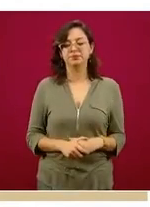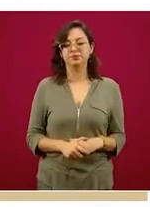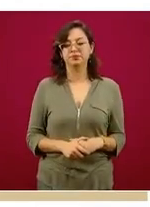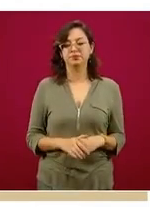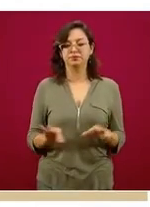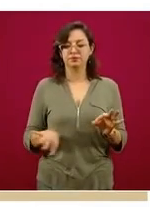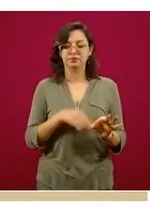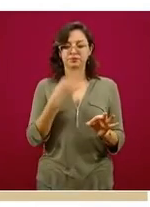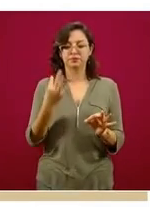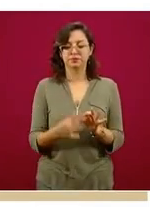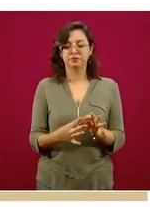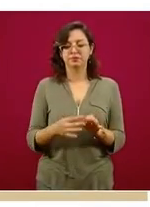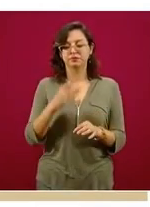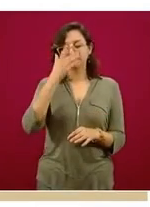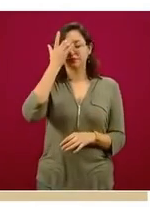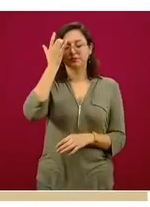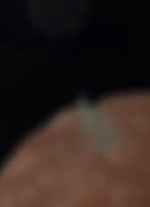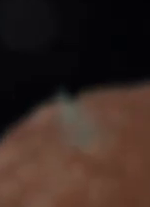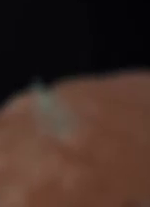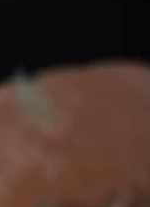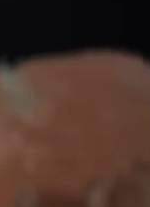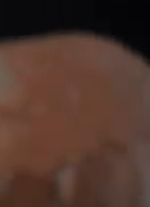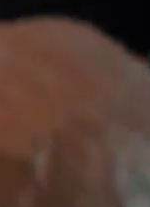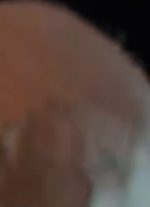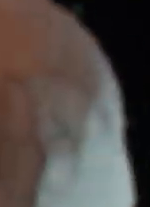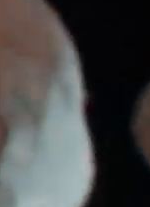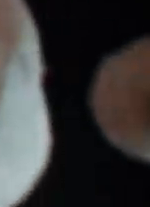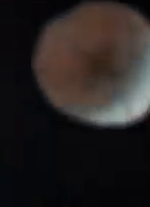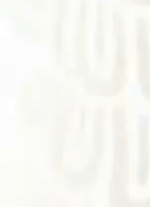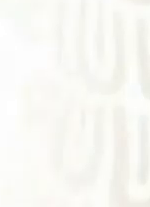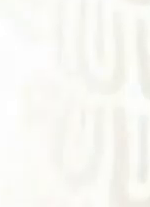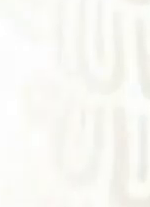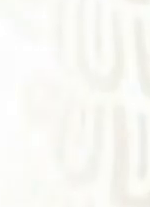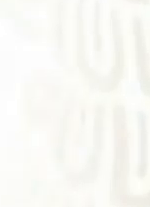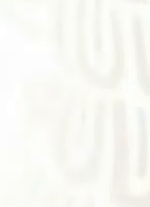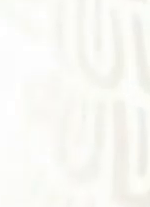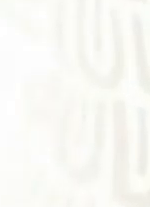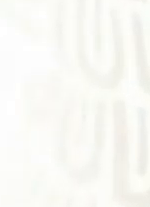Sería la actualización para el día de hoy. Gracias, doctor José Luis Salomía. Quédate en casa.